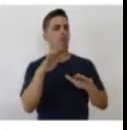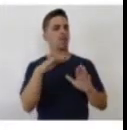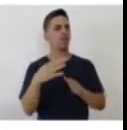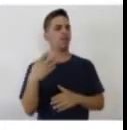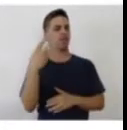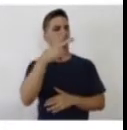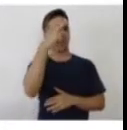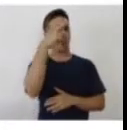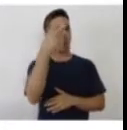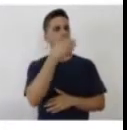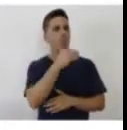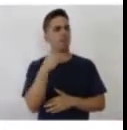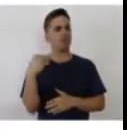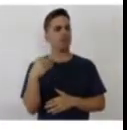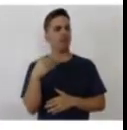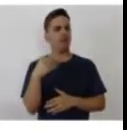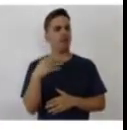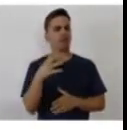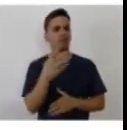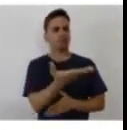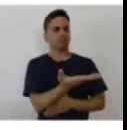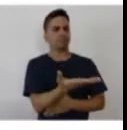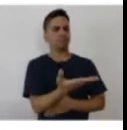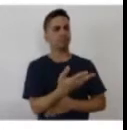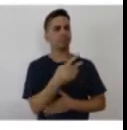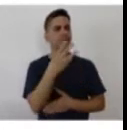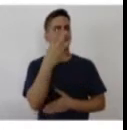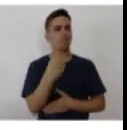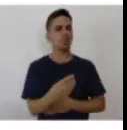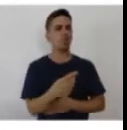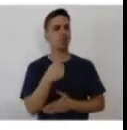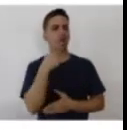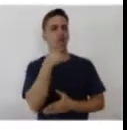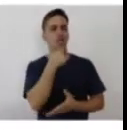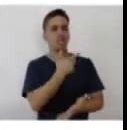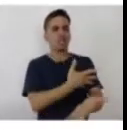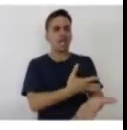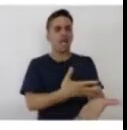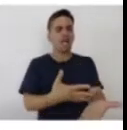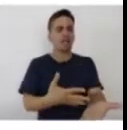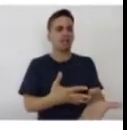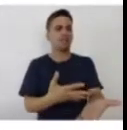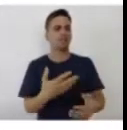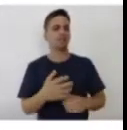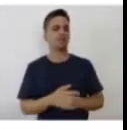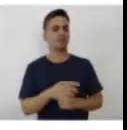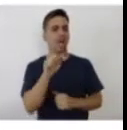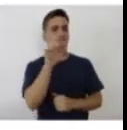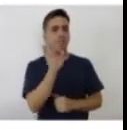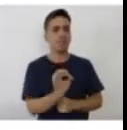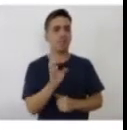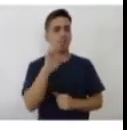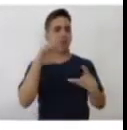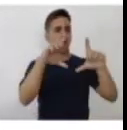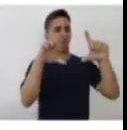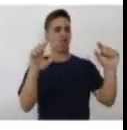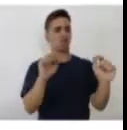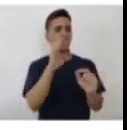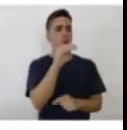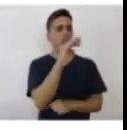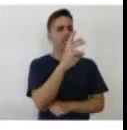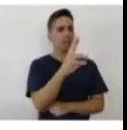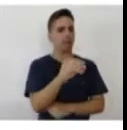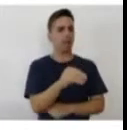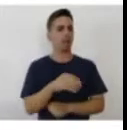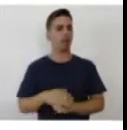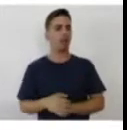de análisis de sangre y se han encontrado con esta situación matemática, es decir, que a sus resultados